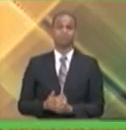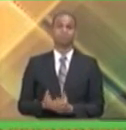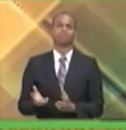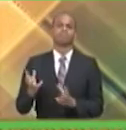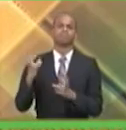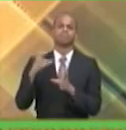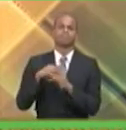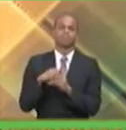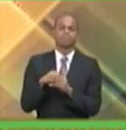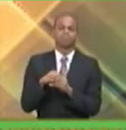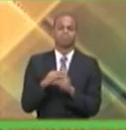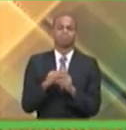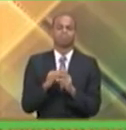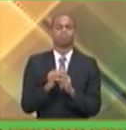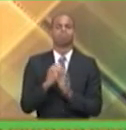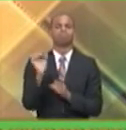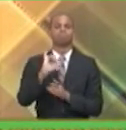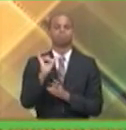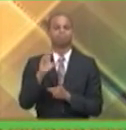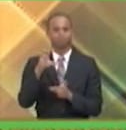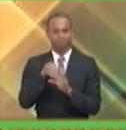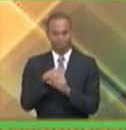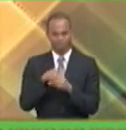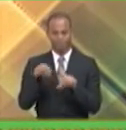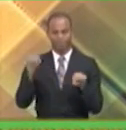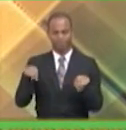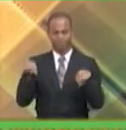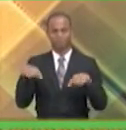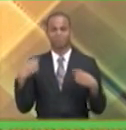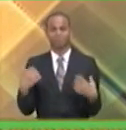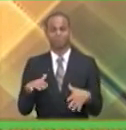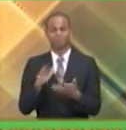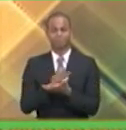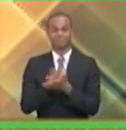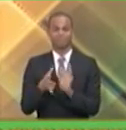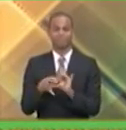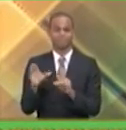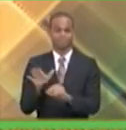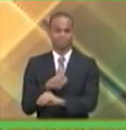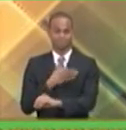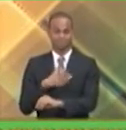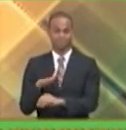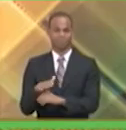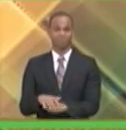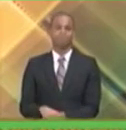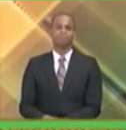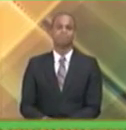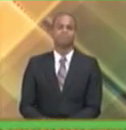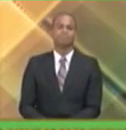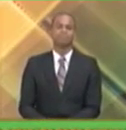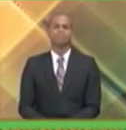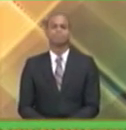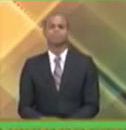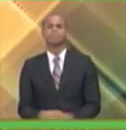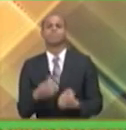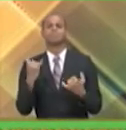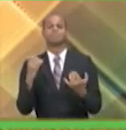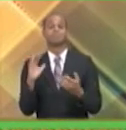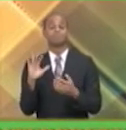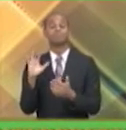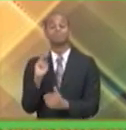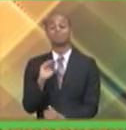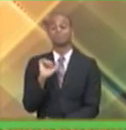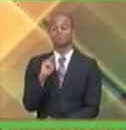que también participa en esta escuela de música inclusiva. Vamos a oír a